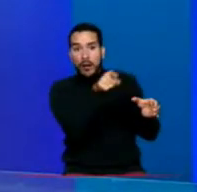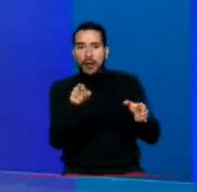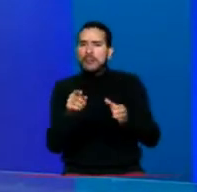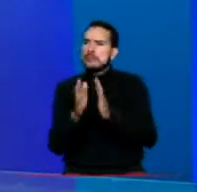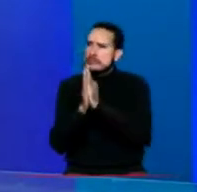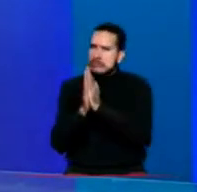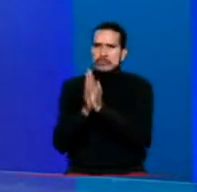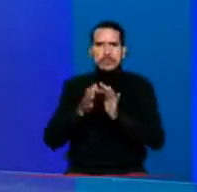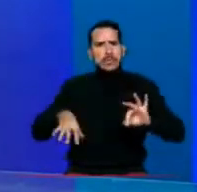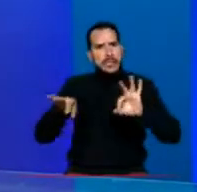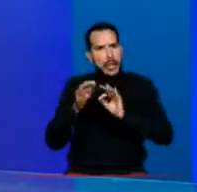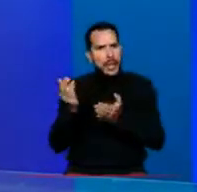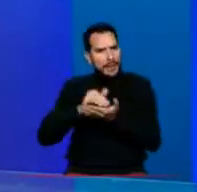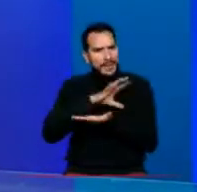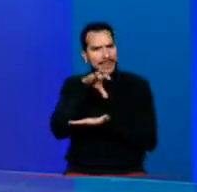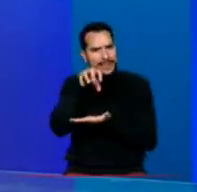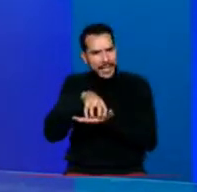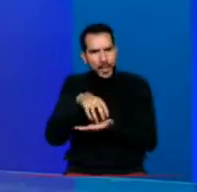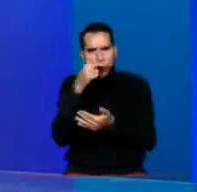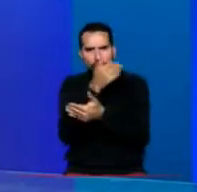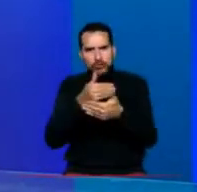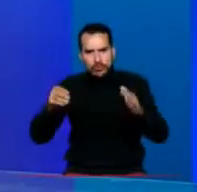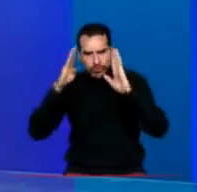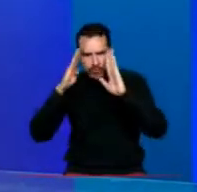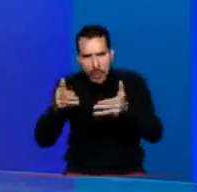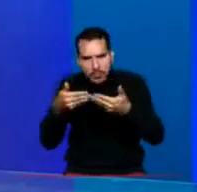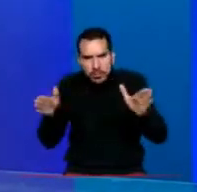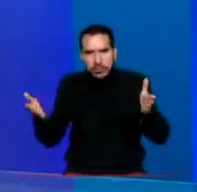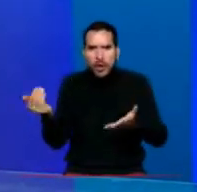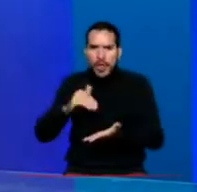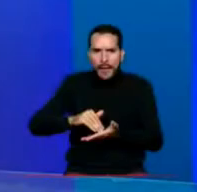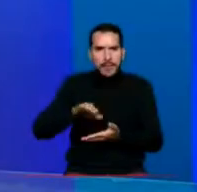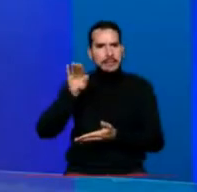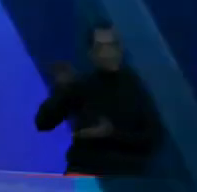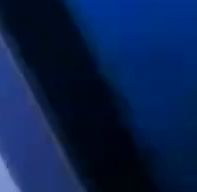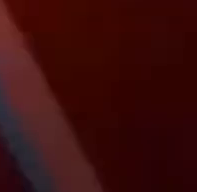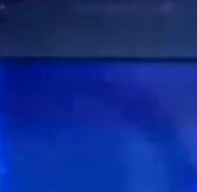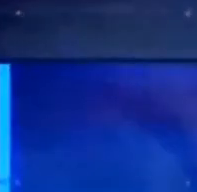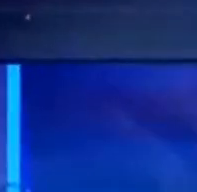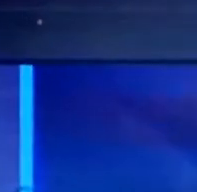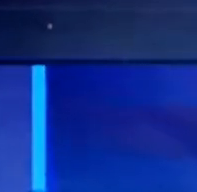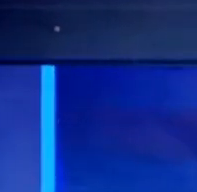primera infancia. ¿Qué es lo que está pasando, Carmen Alicia? Volvemos con usted, cuéntenos.